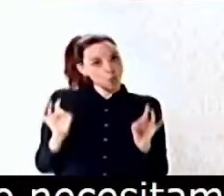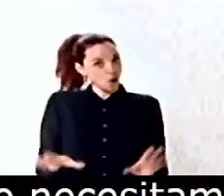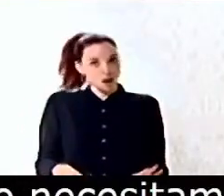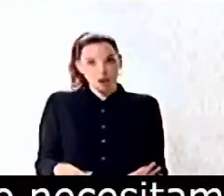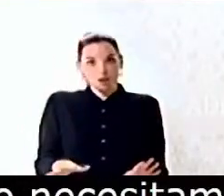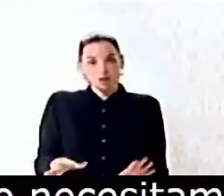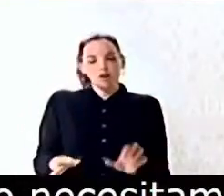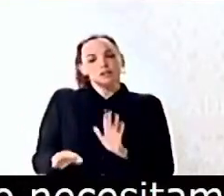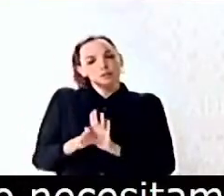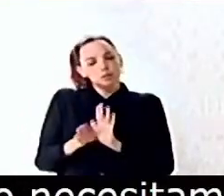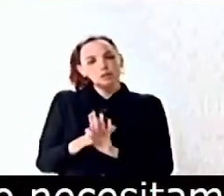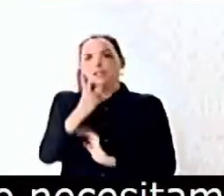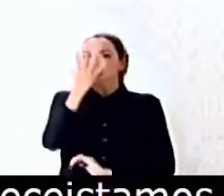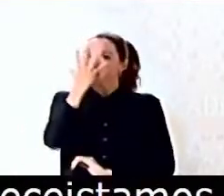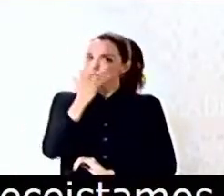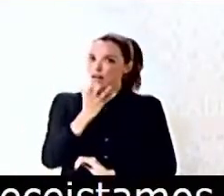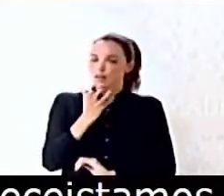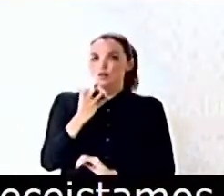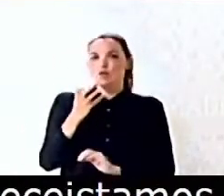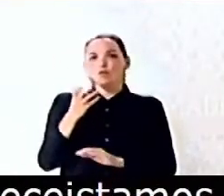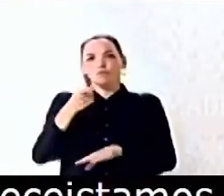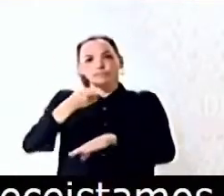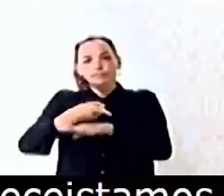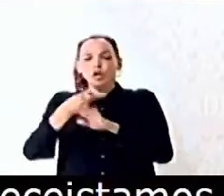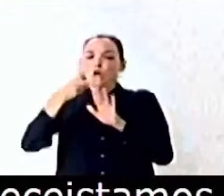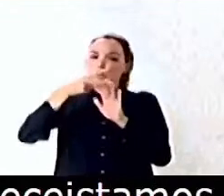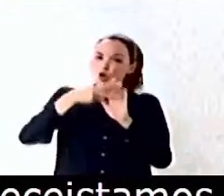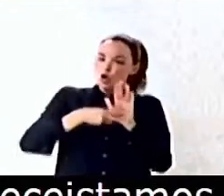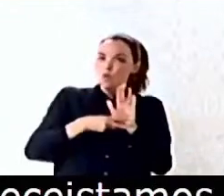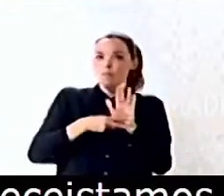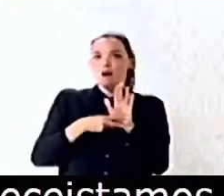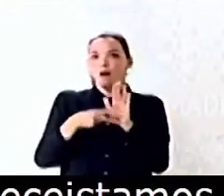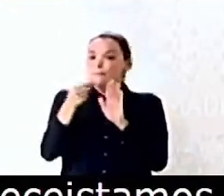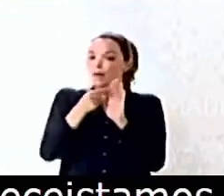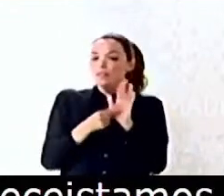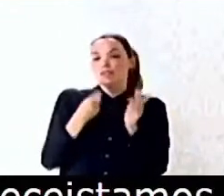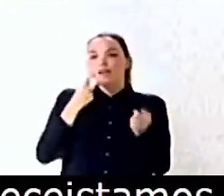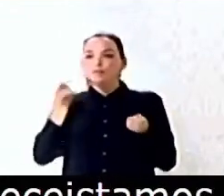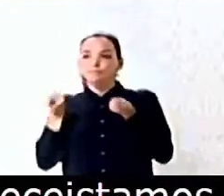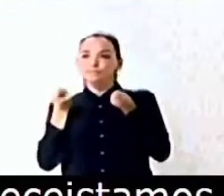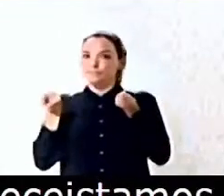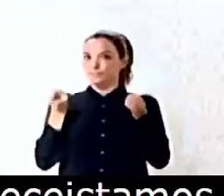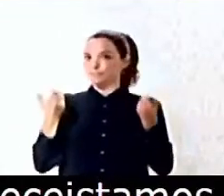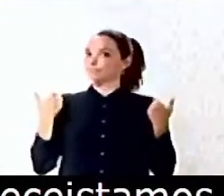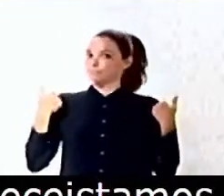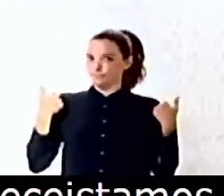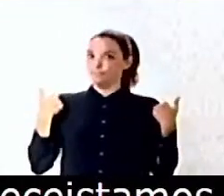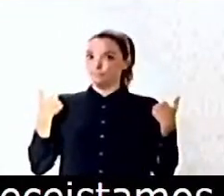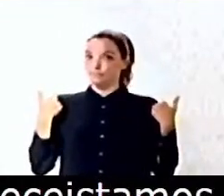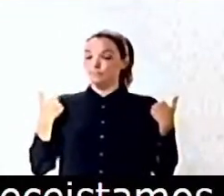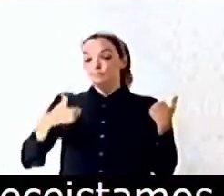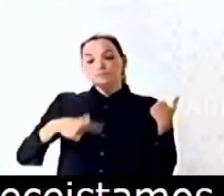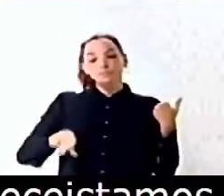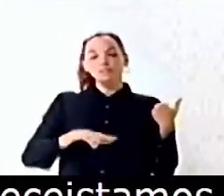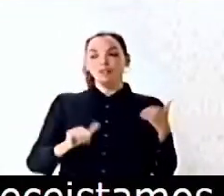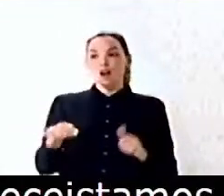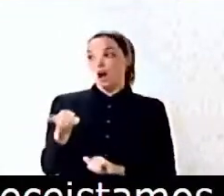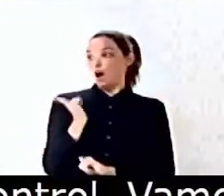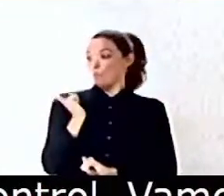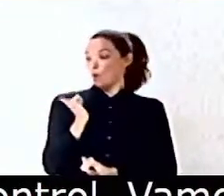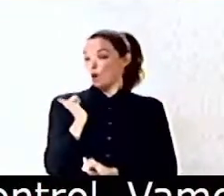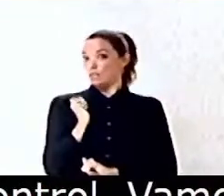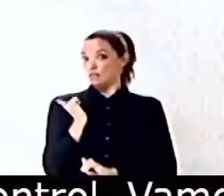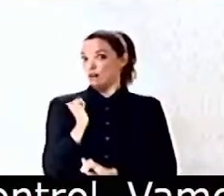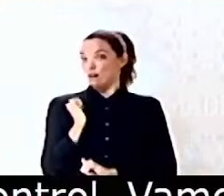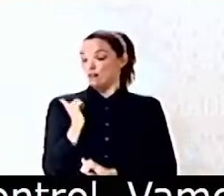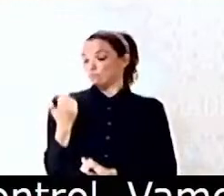Necesitamos seguir tomándonos en serio las restricciones, las medidas de control. Vamos a aprovechar que se ha producido